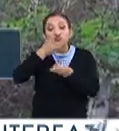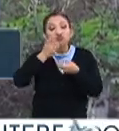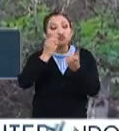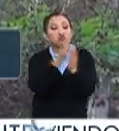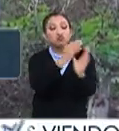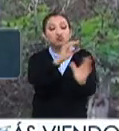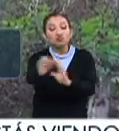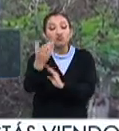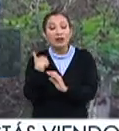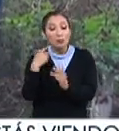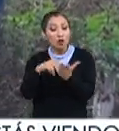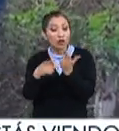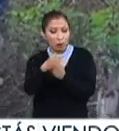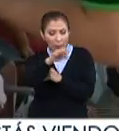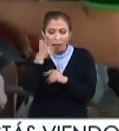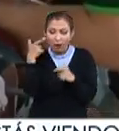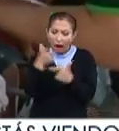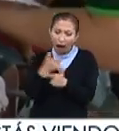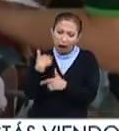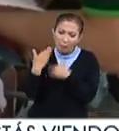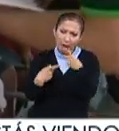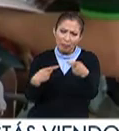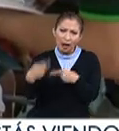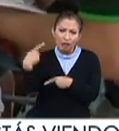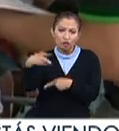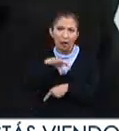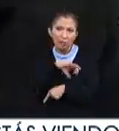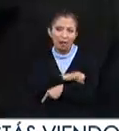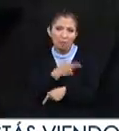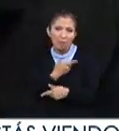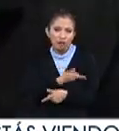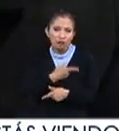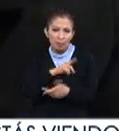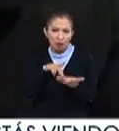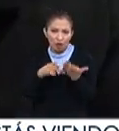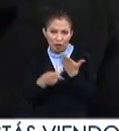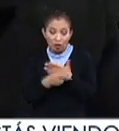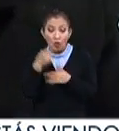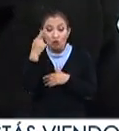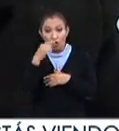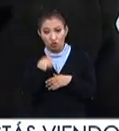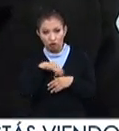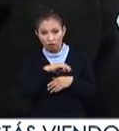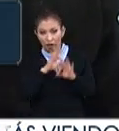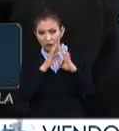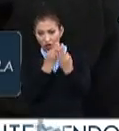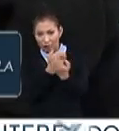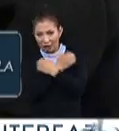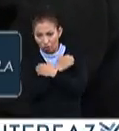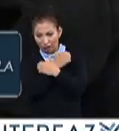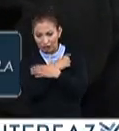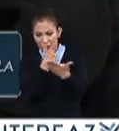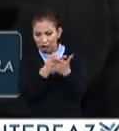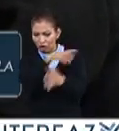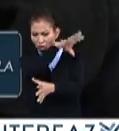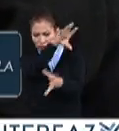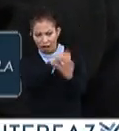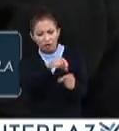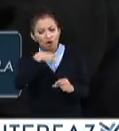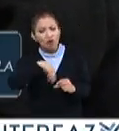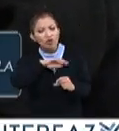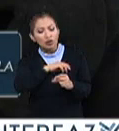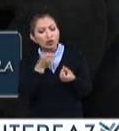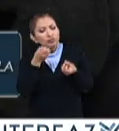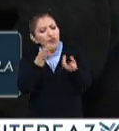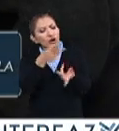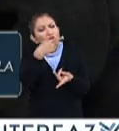emprendedora, donde los alumnos pueden descubrir y desarrollar su vocación. Nosotros tenemos un modelo de educación integral en donde nosotros